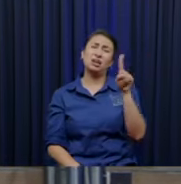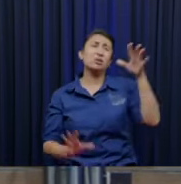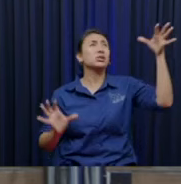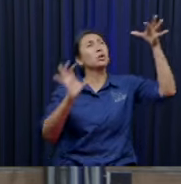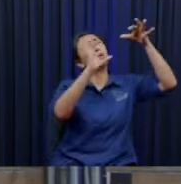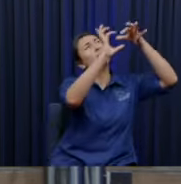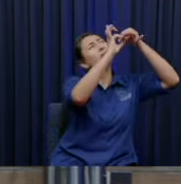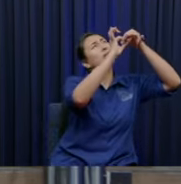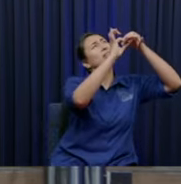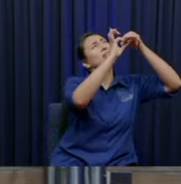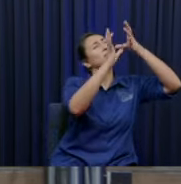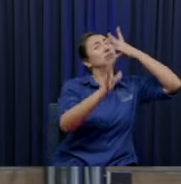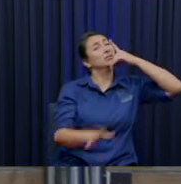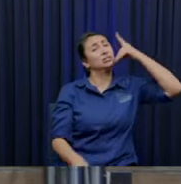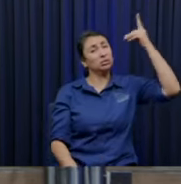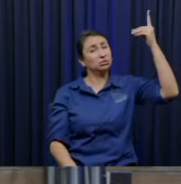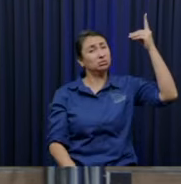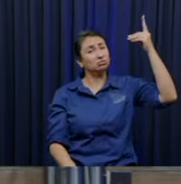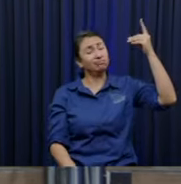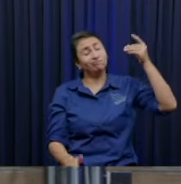¿Qué no cantamos nosotros al Señor, pues?